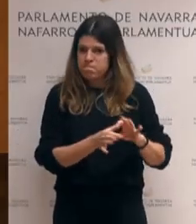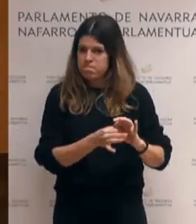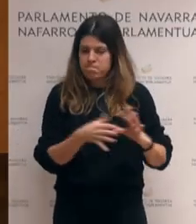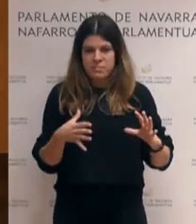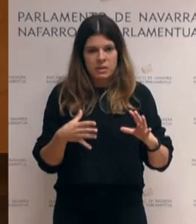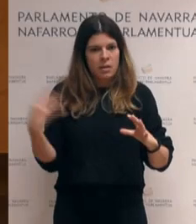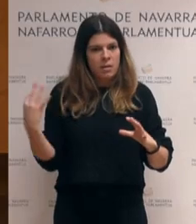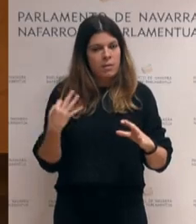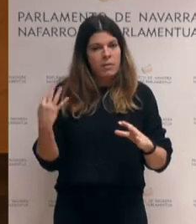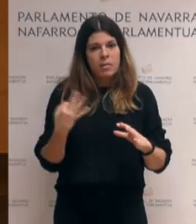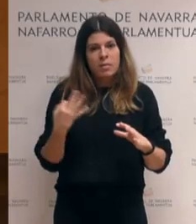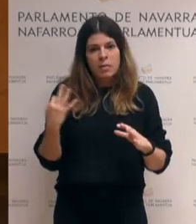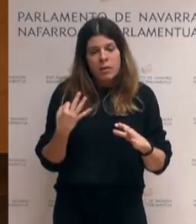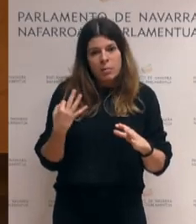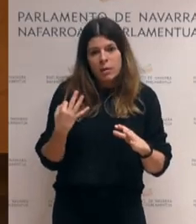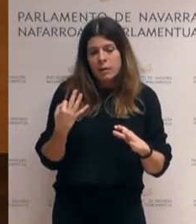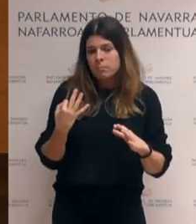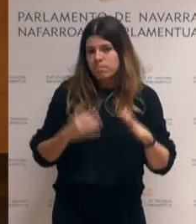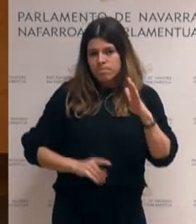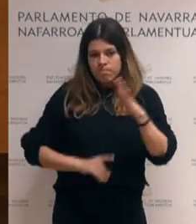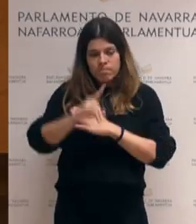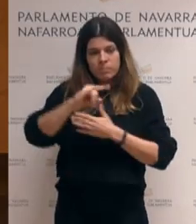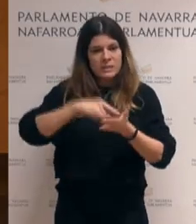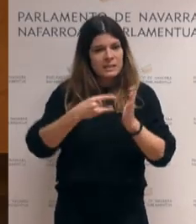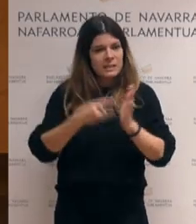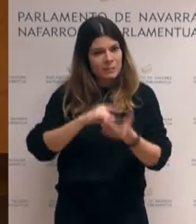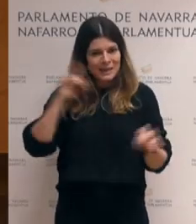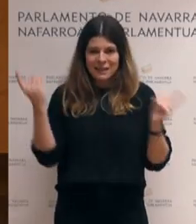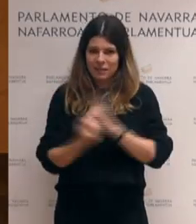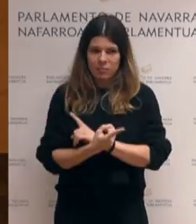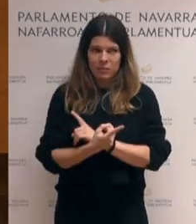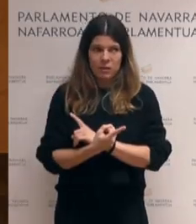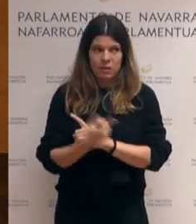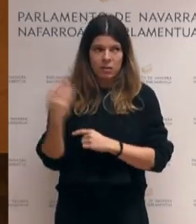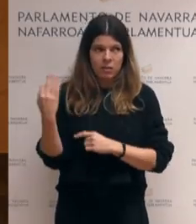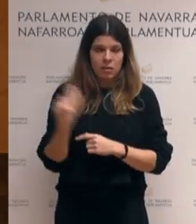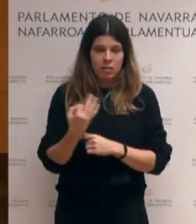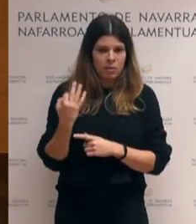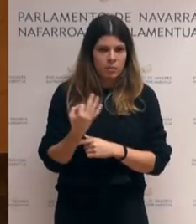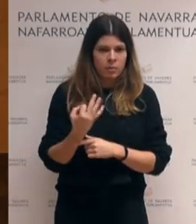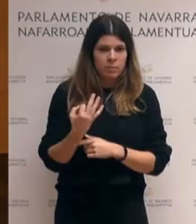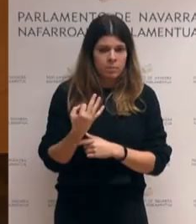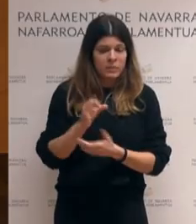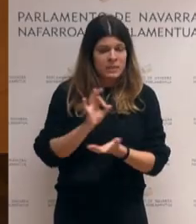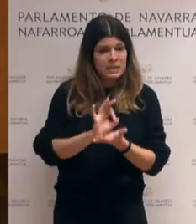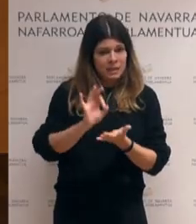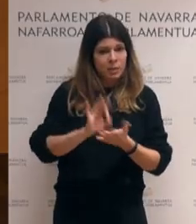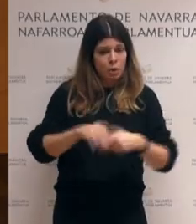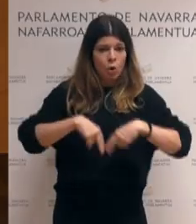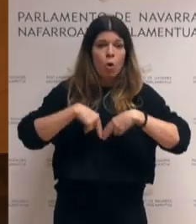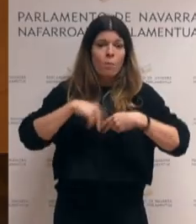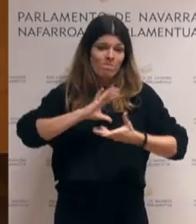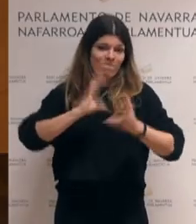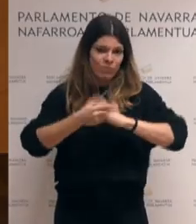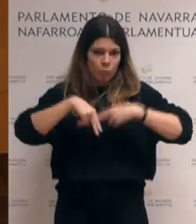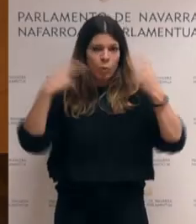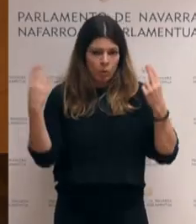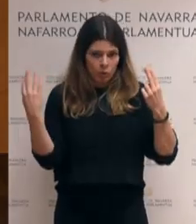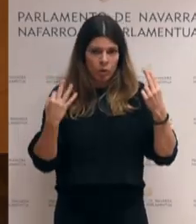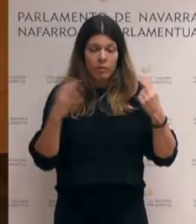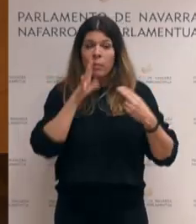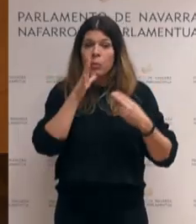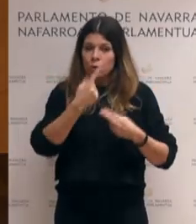un cambio de sistema y una eh puica de los servicios porque apostamos por un sistema